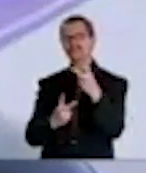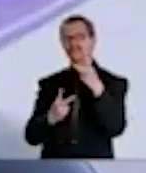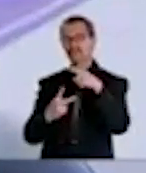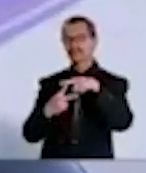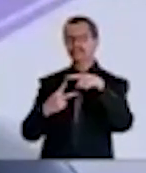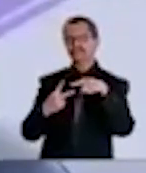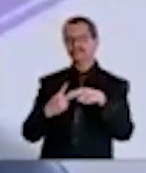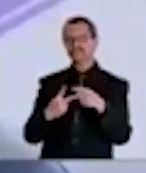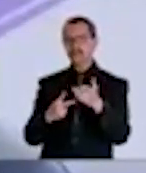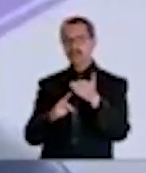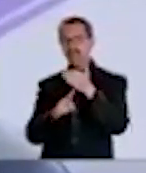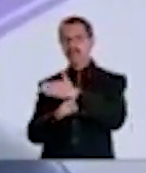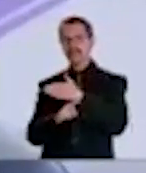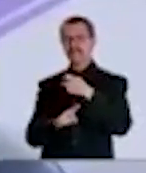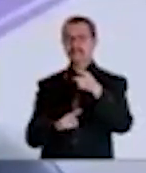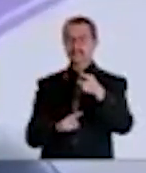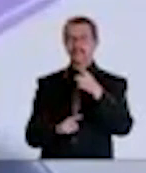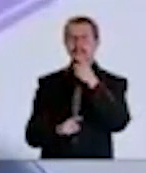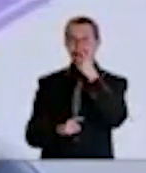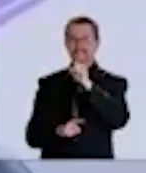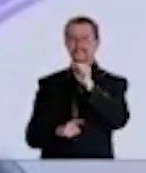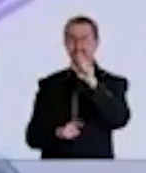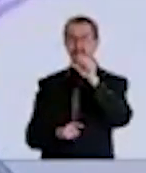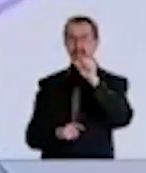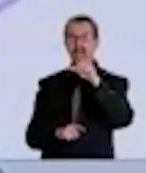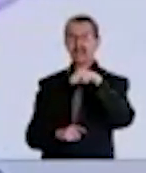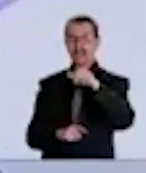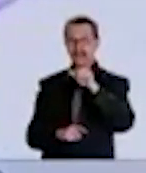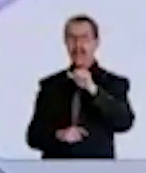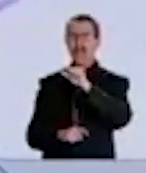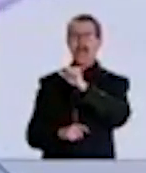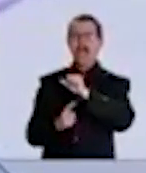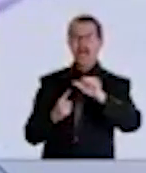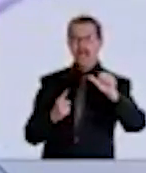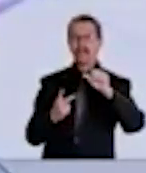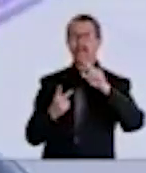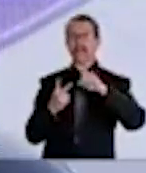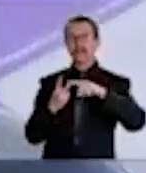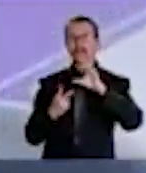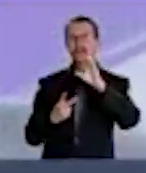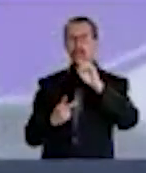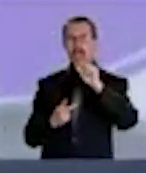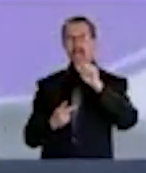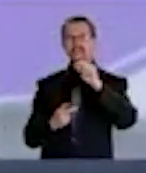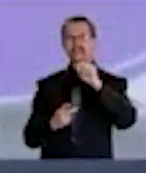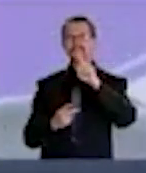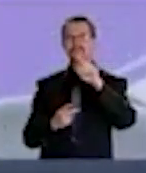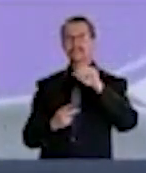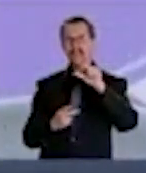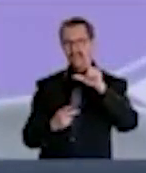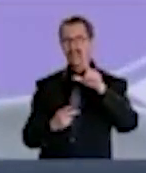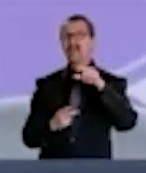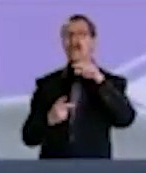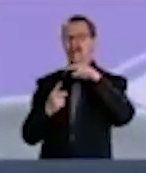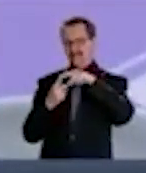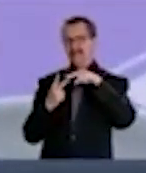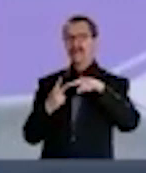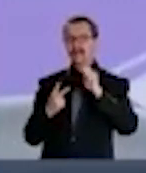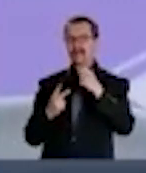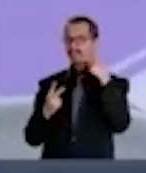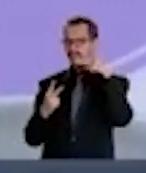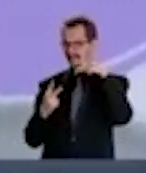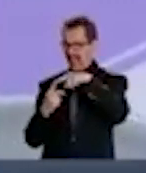aguas a cual cause en el istmo de tehuantepec una vez que esa vía férrea ya existe andrés manuel